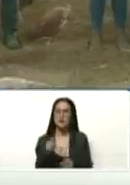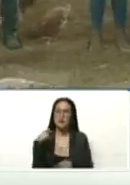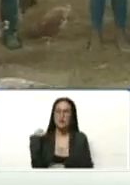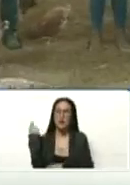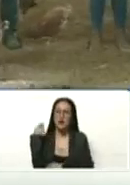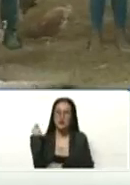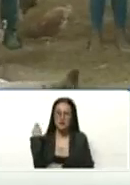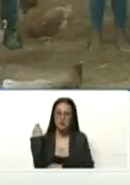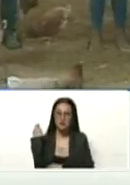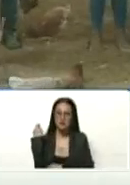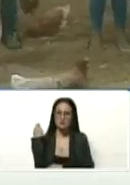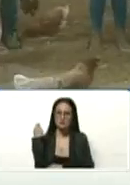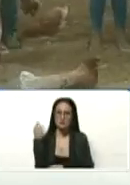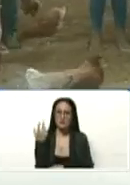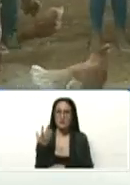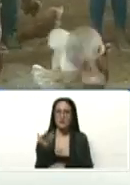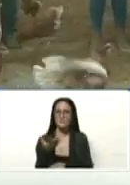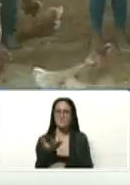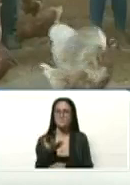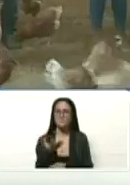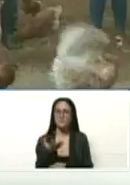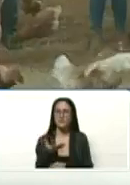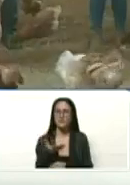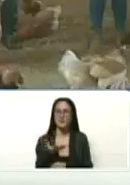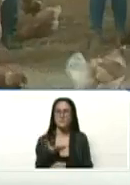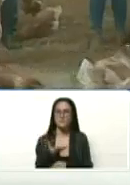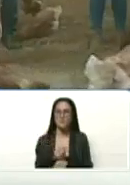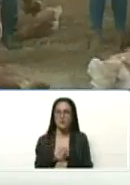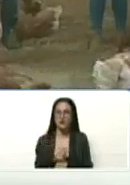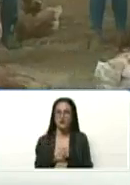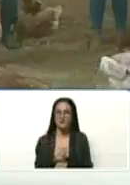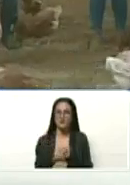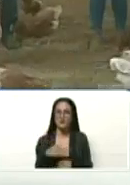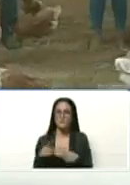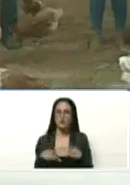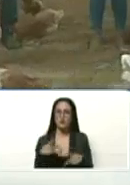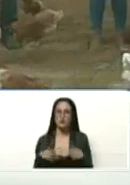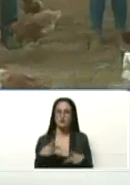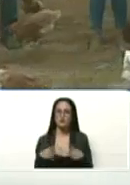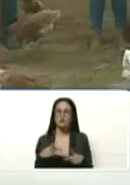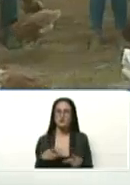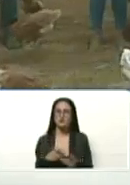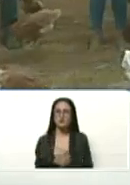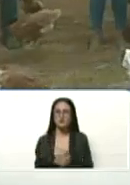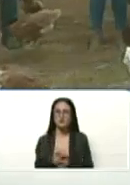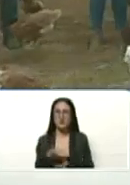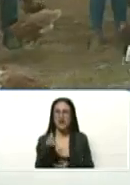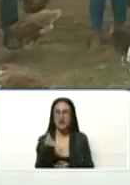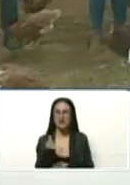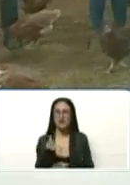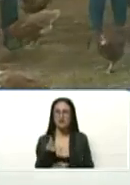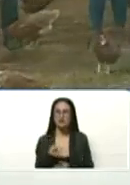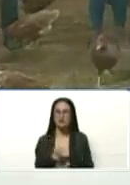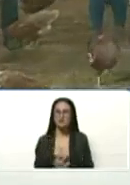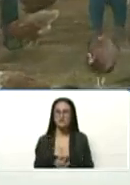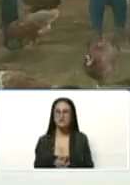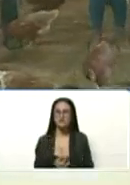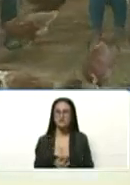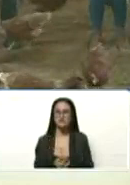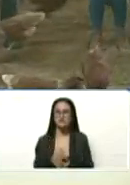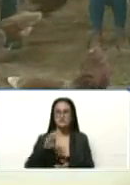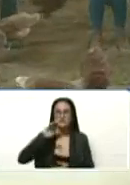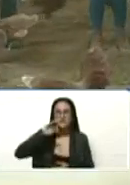Guárico y Monagas. Y así producir la producción del arroz, del